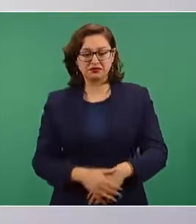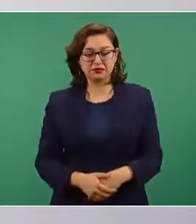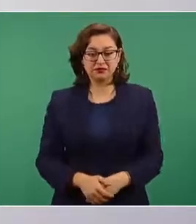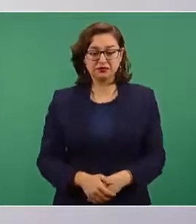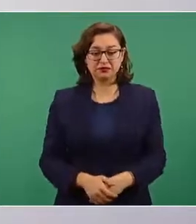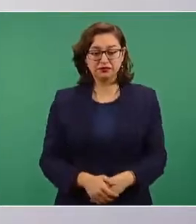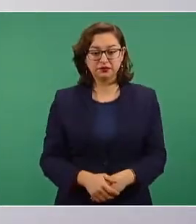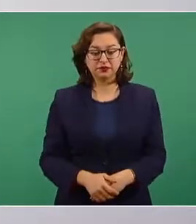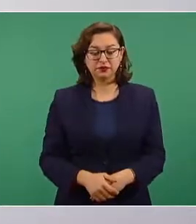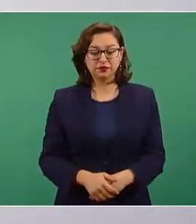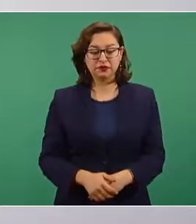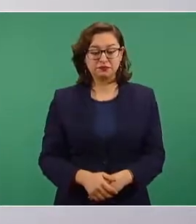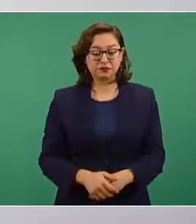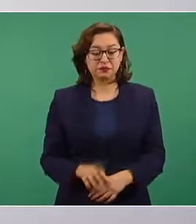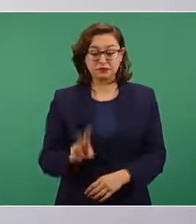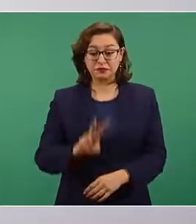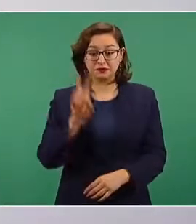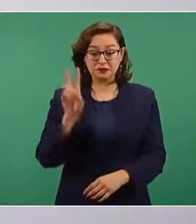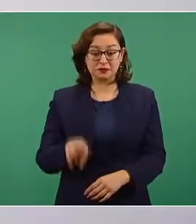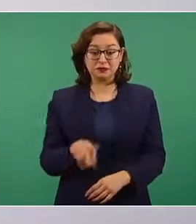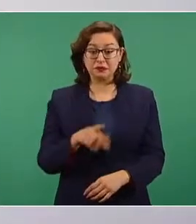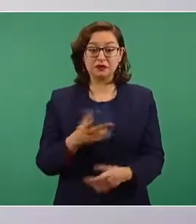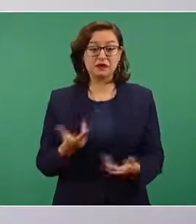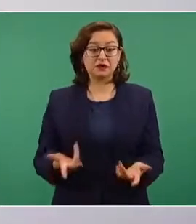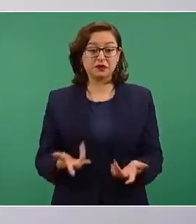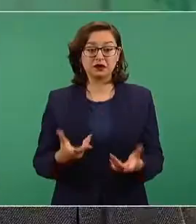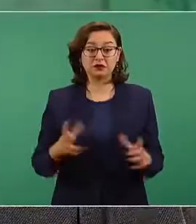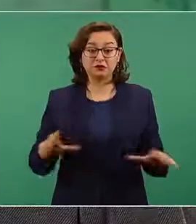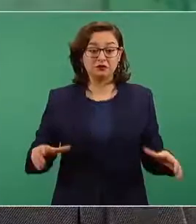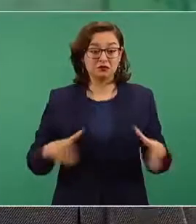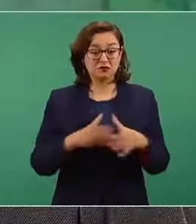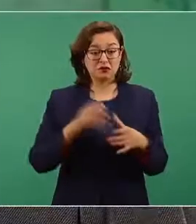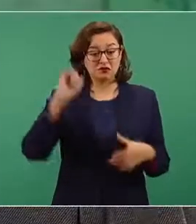Entonces es el pueblo más sufrido de México.